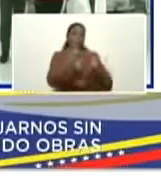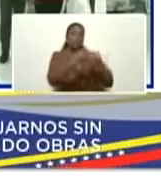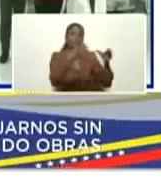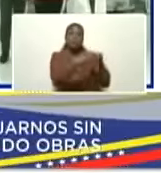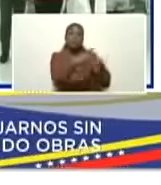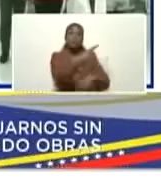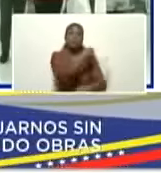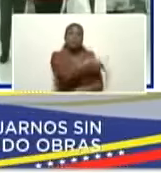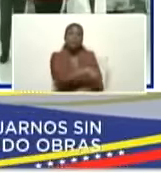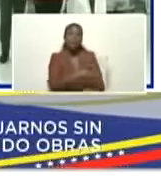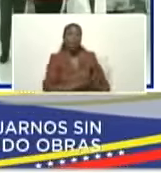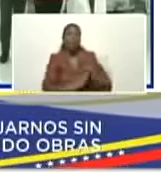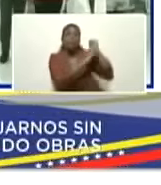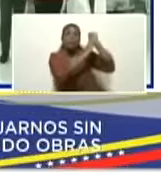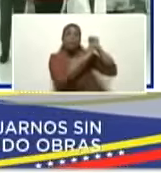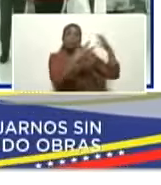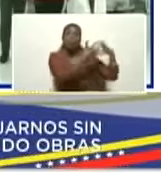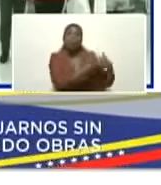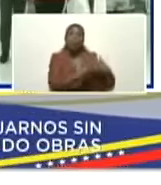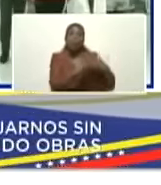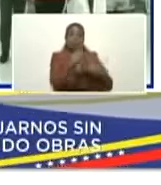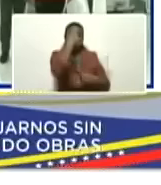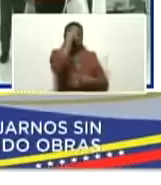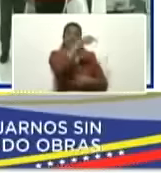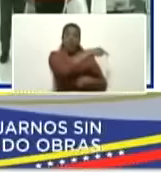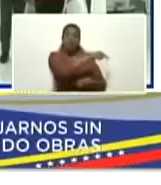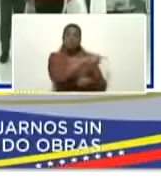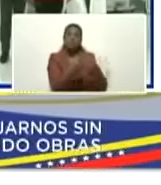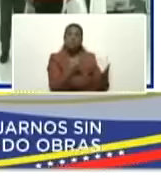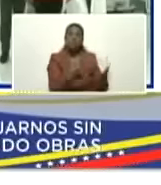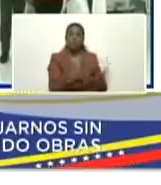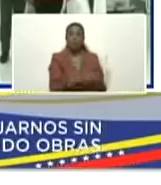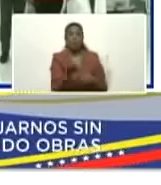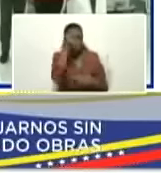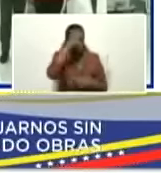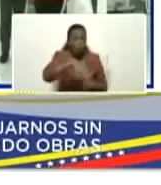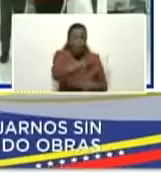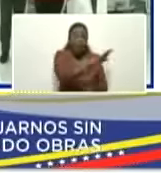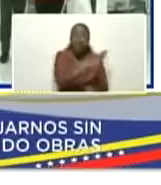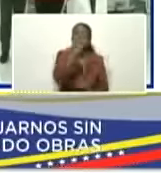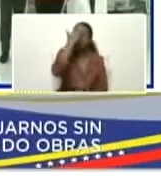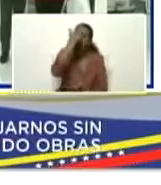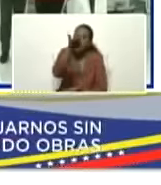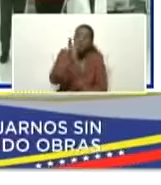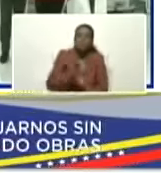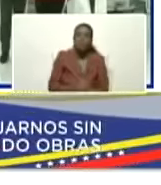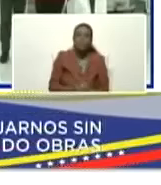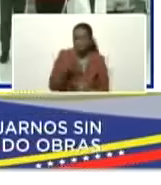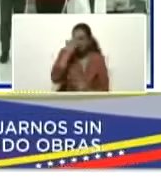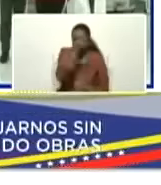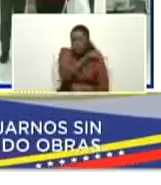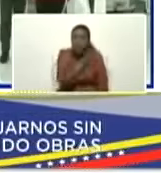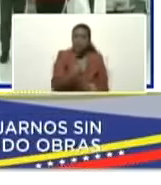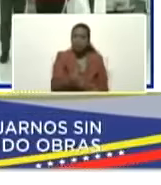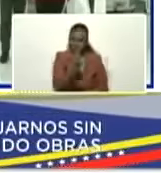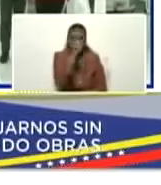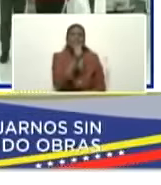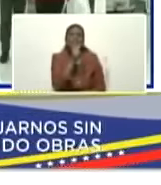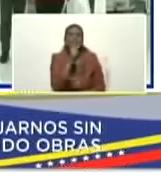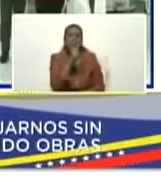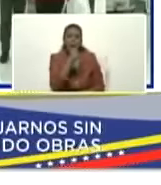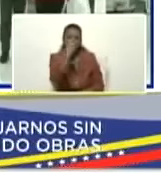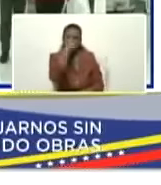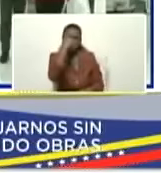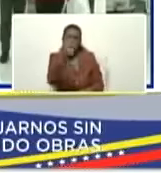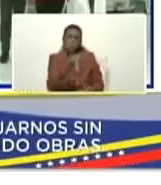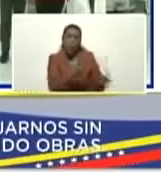apellidos, la oligarquía, los fascistas. Pueblo, reconócelo. Tú sabes quiénes son los fascistas.